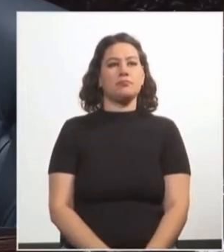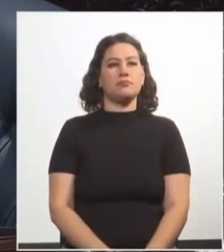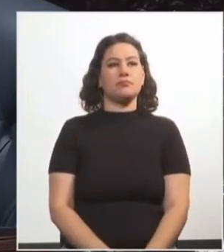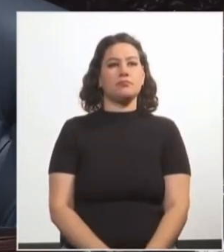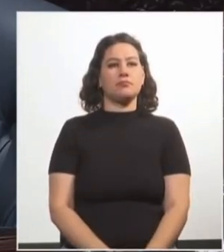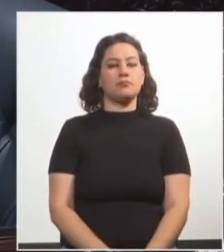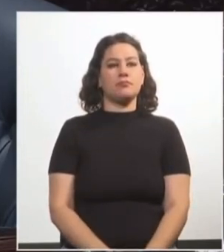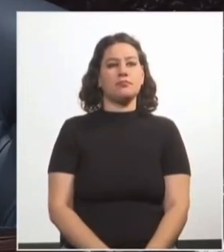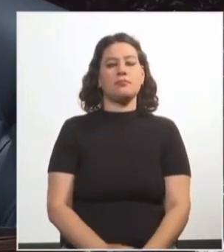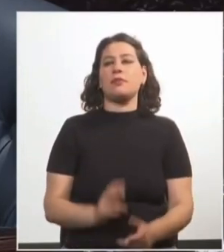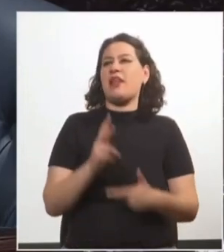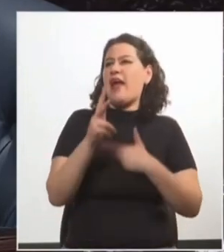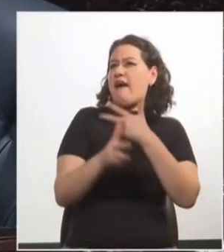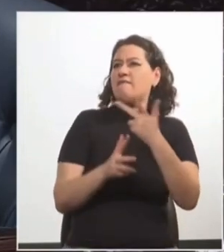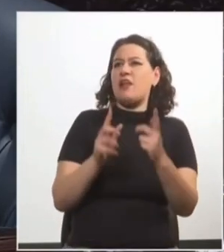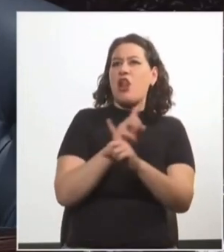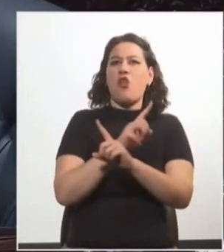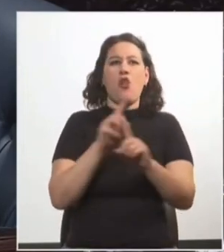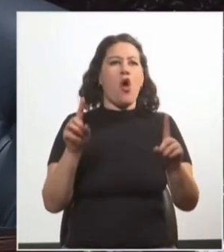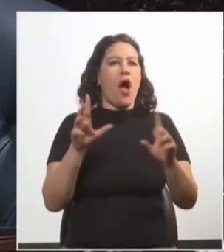Se habla de que no se asumen